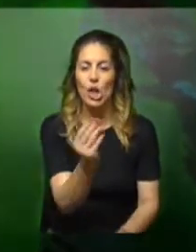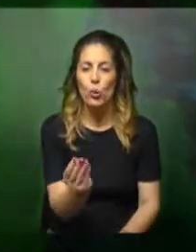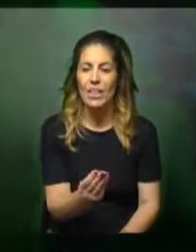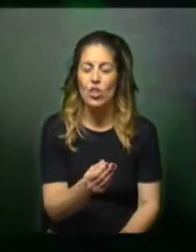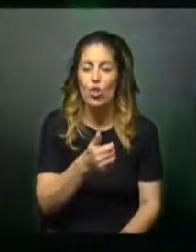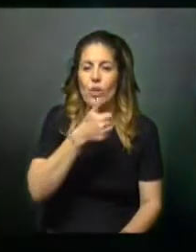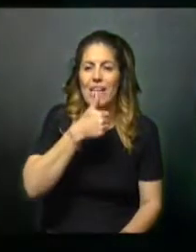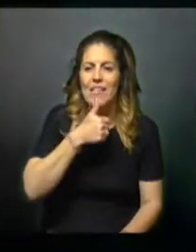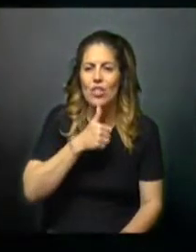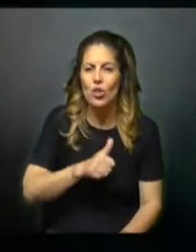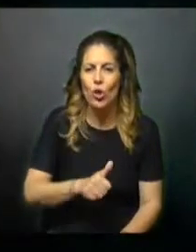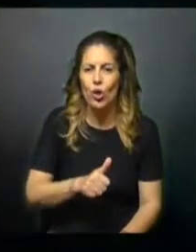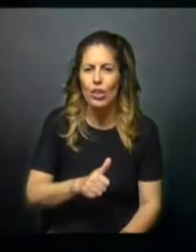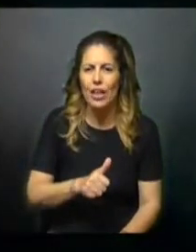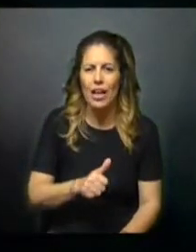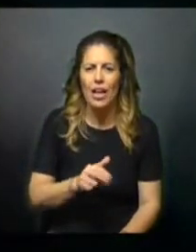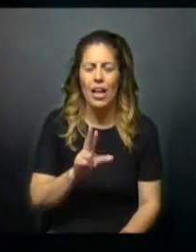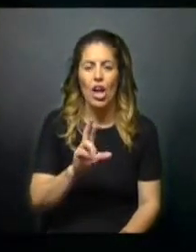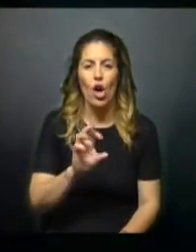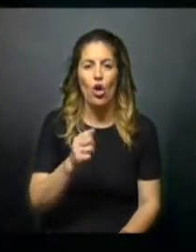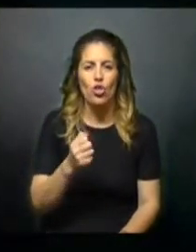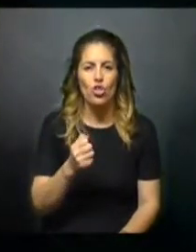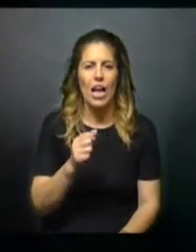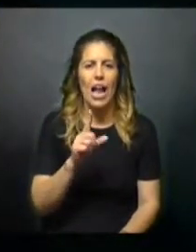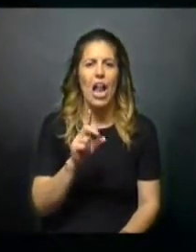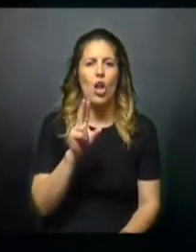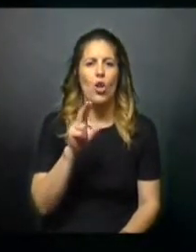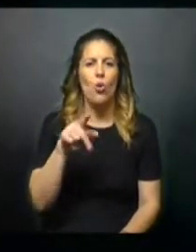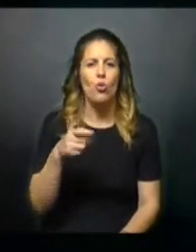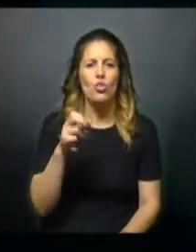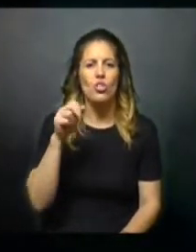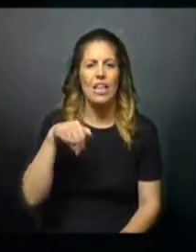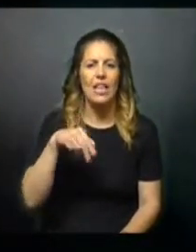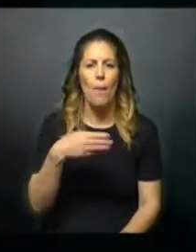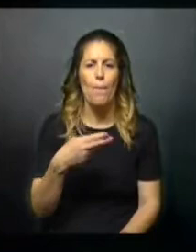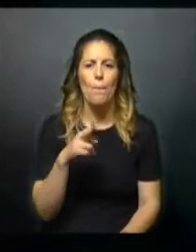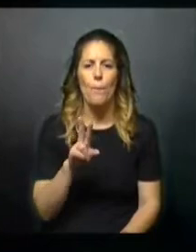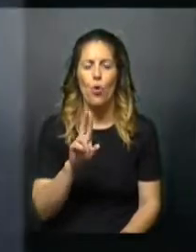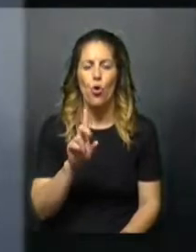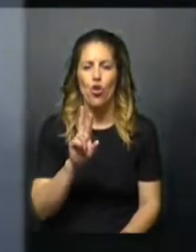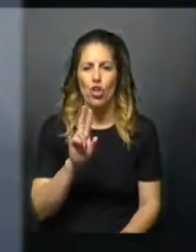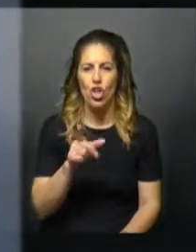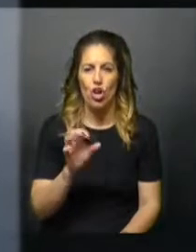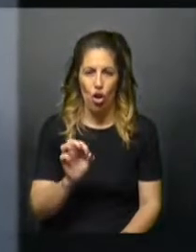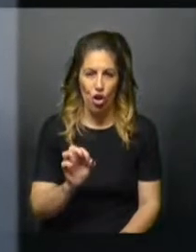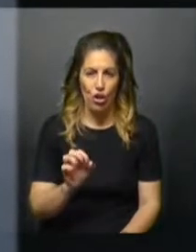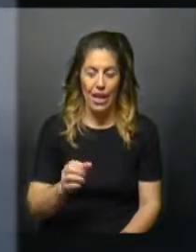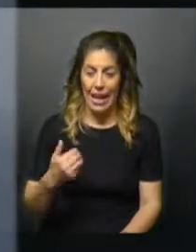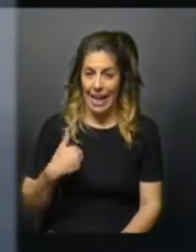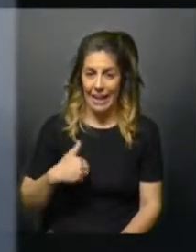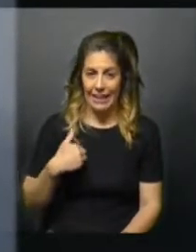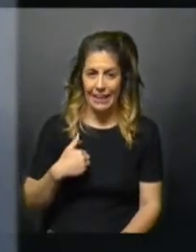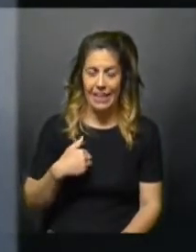la historia de rosa de Luxemburgo Argentina o para una es un proyecto de una fundación que se llama